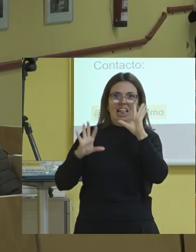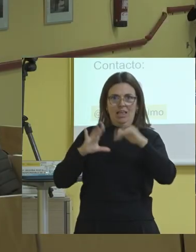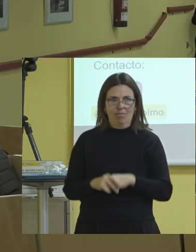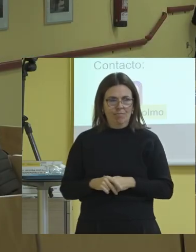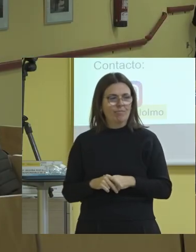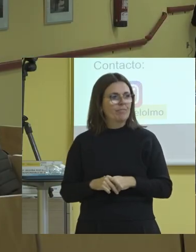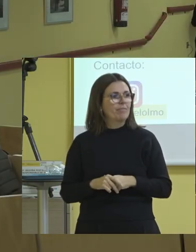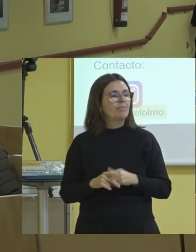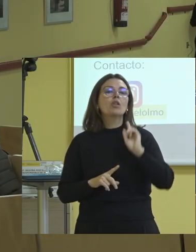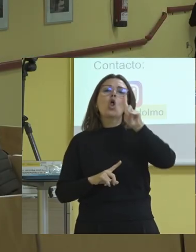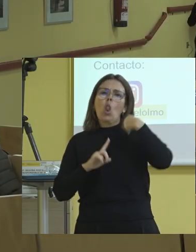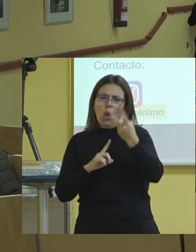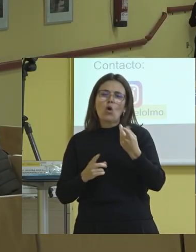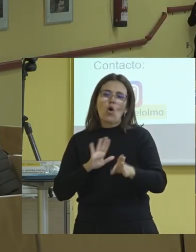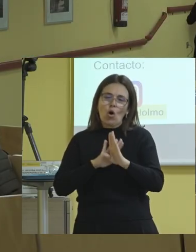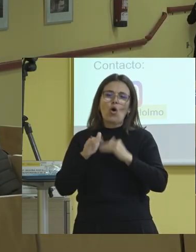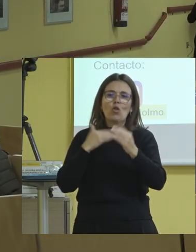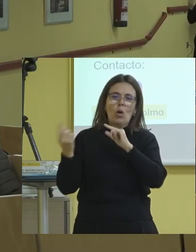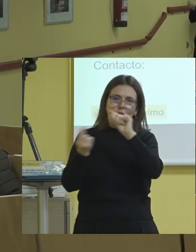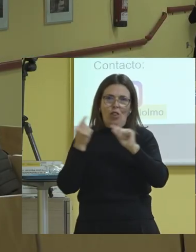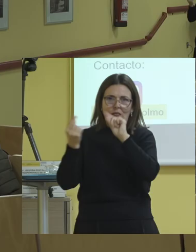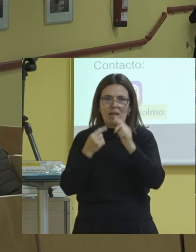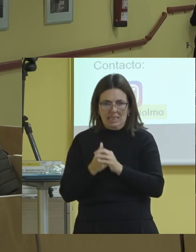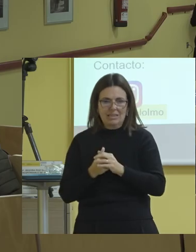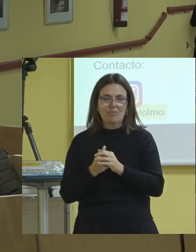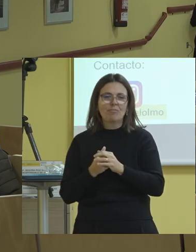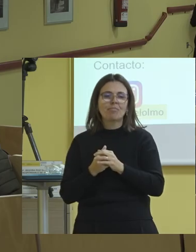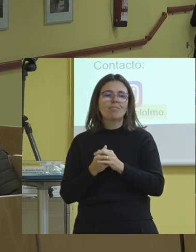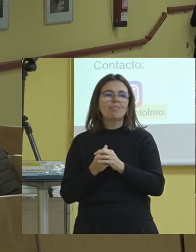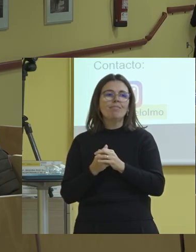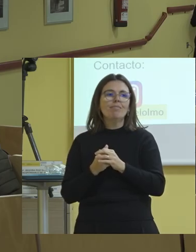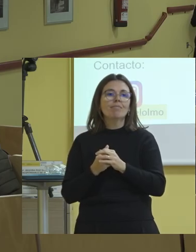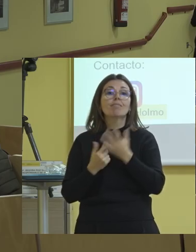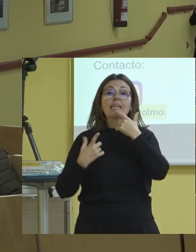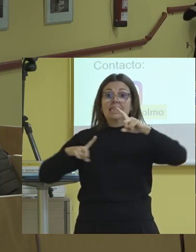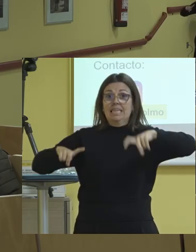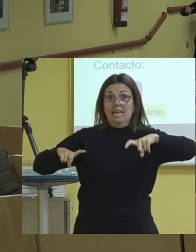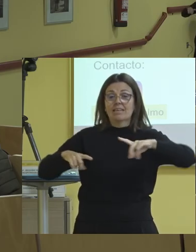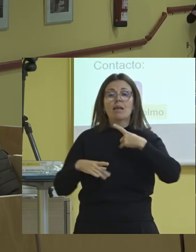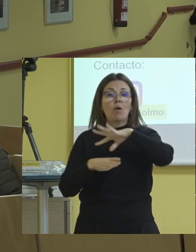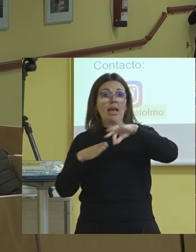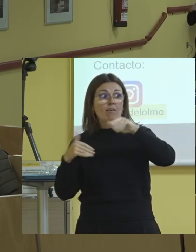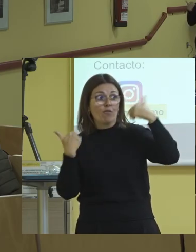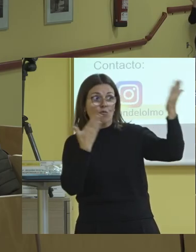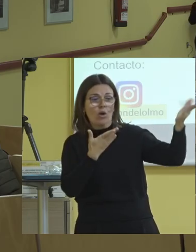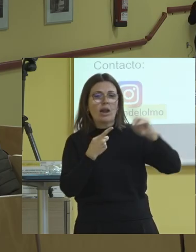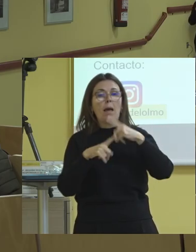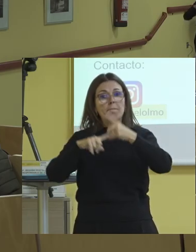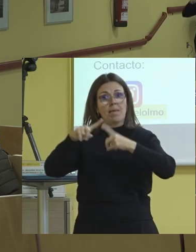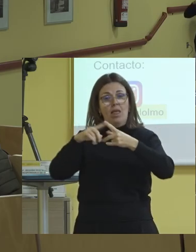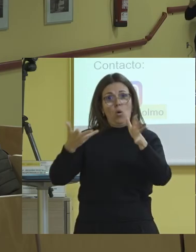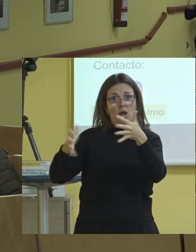Bueno, luego continuamos los debates, que yo creo que seguiríamos. Descansamos, hay café fuera y en